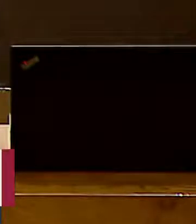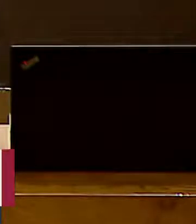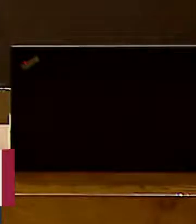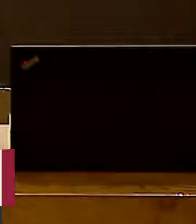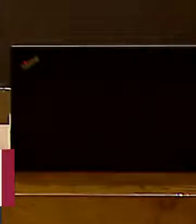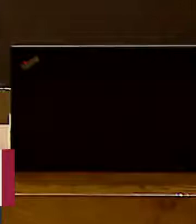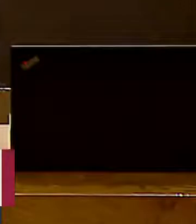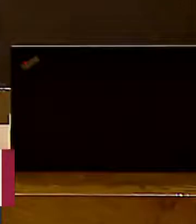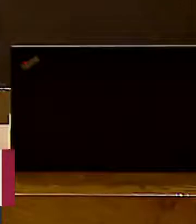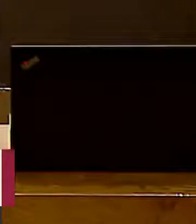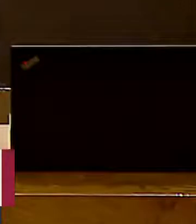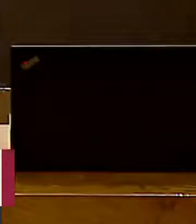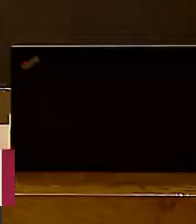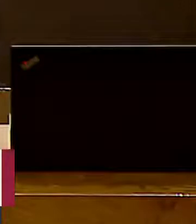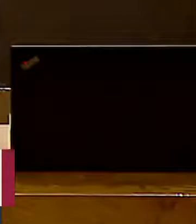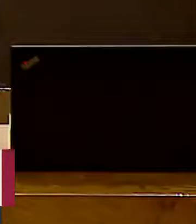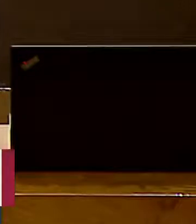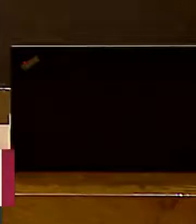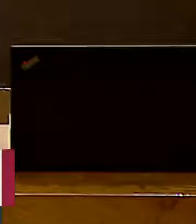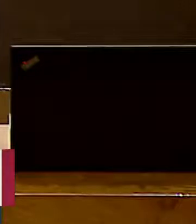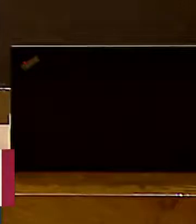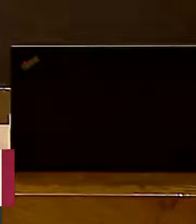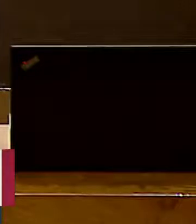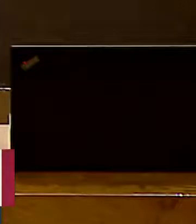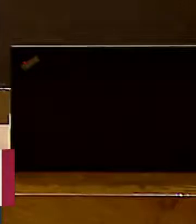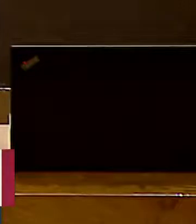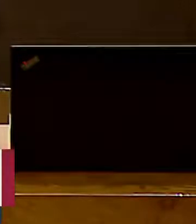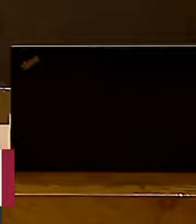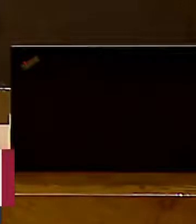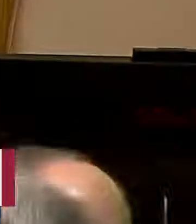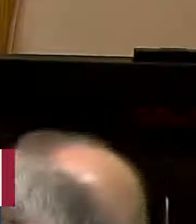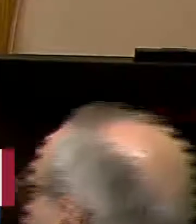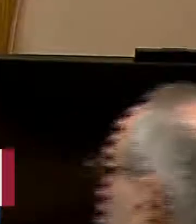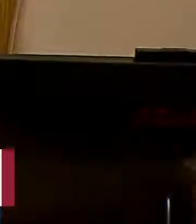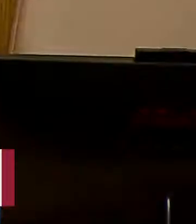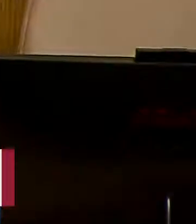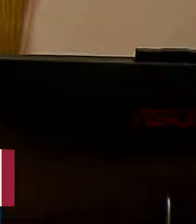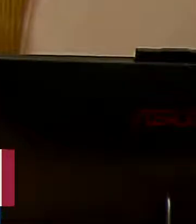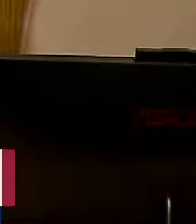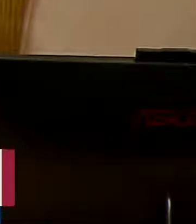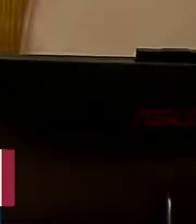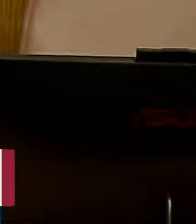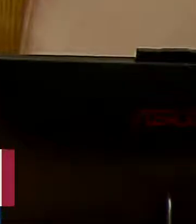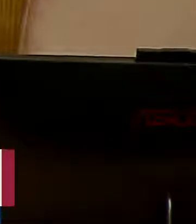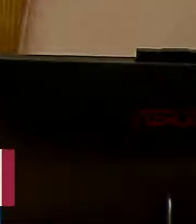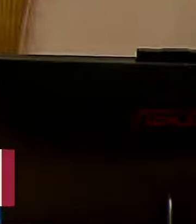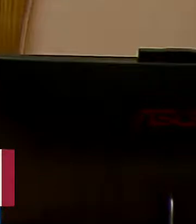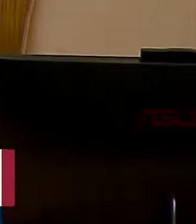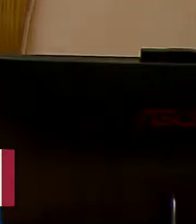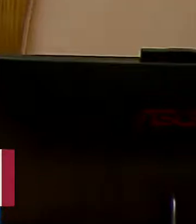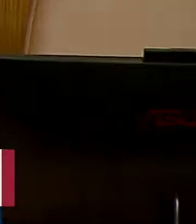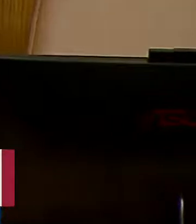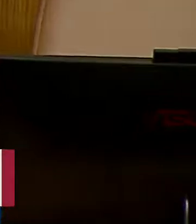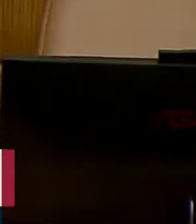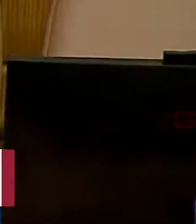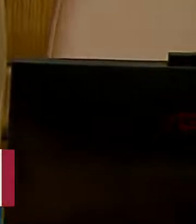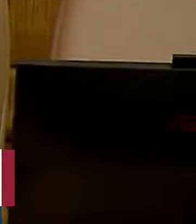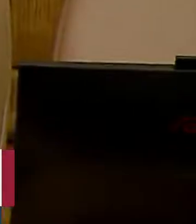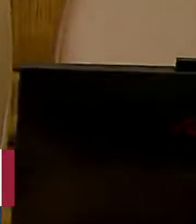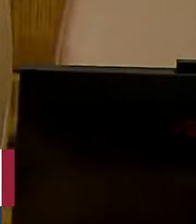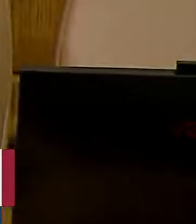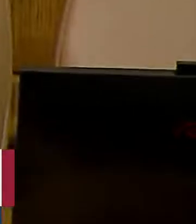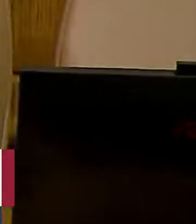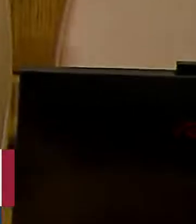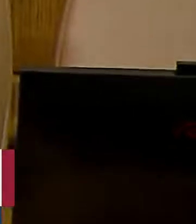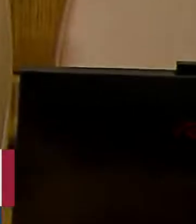palabra. Hasta por 3 minutos. Muchas gracias, presidenta. Este es un debate importante y muy delicado